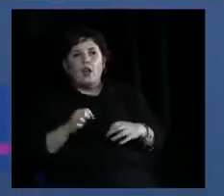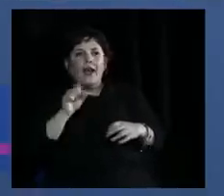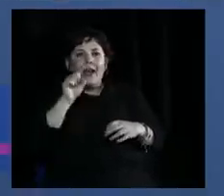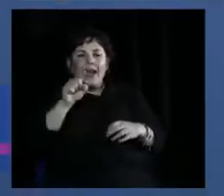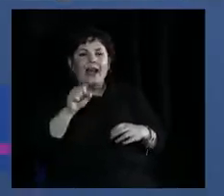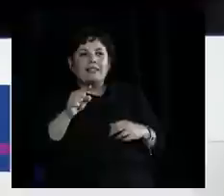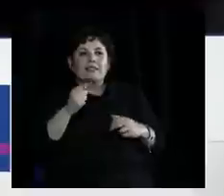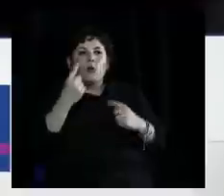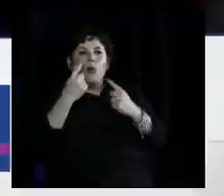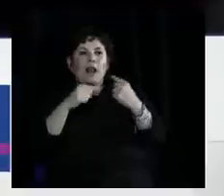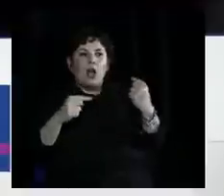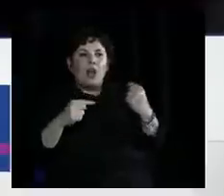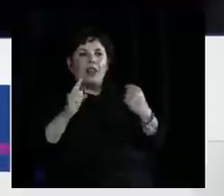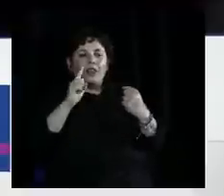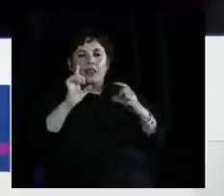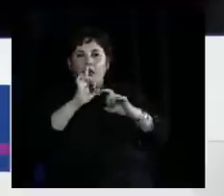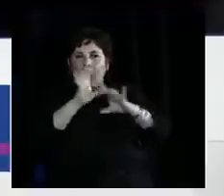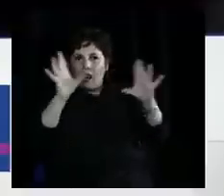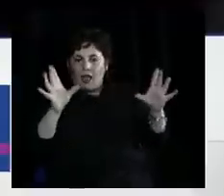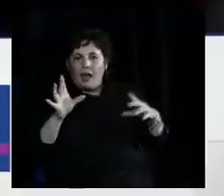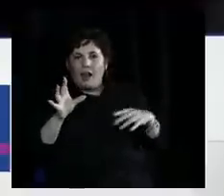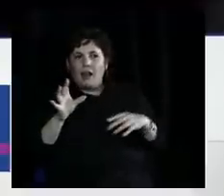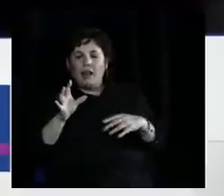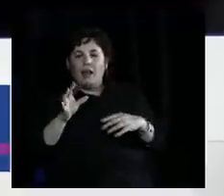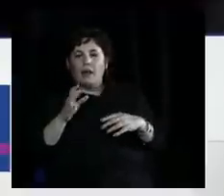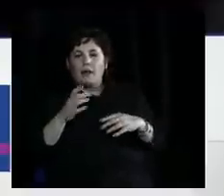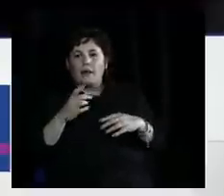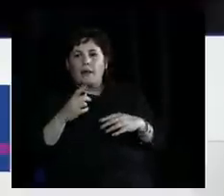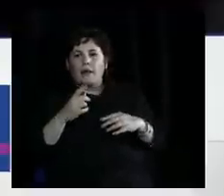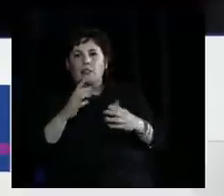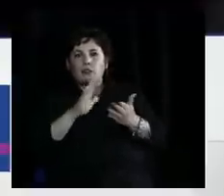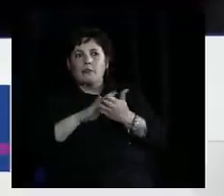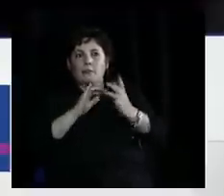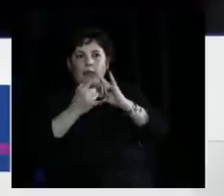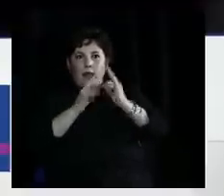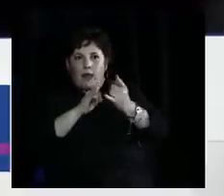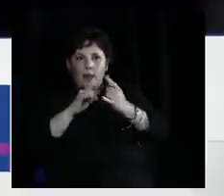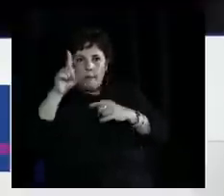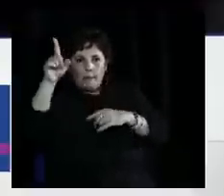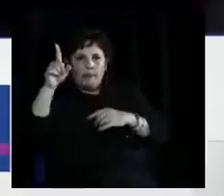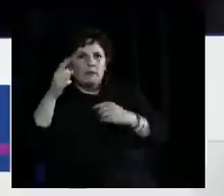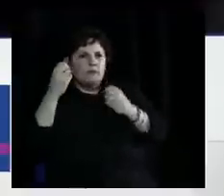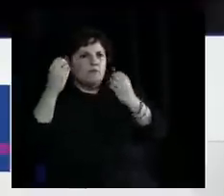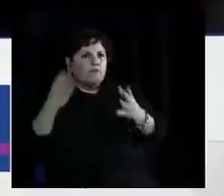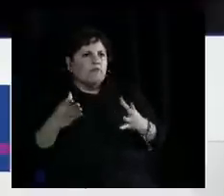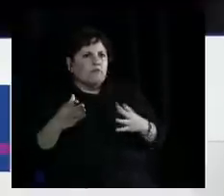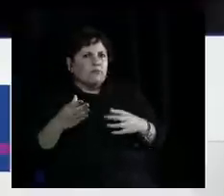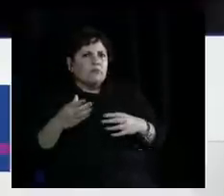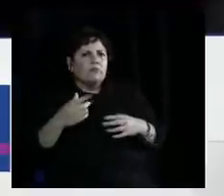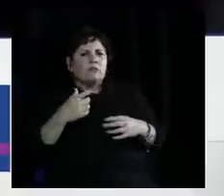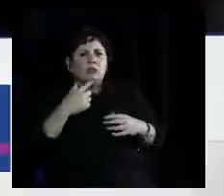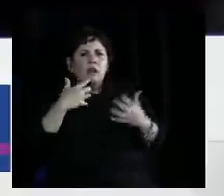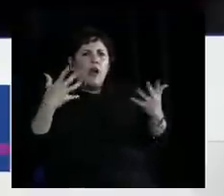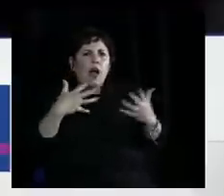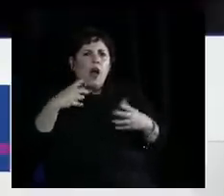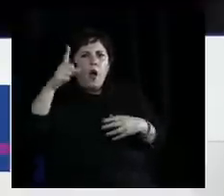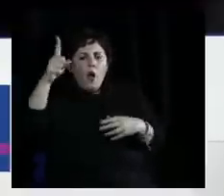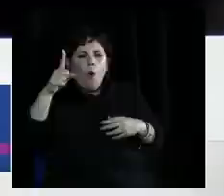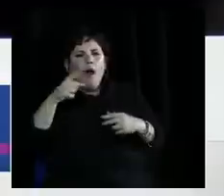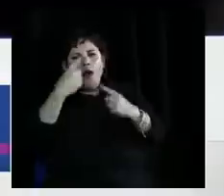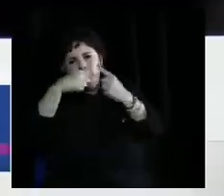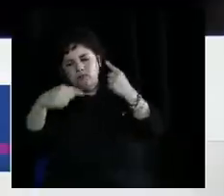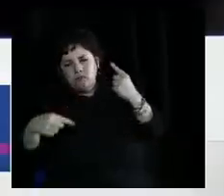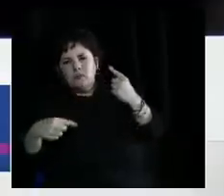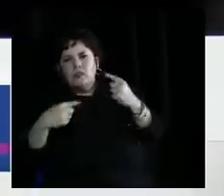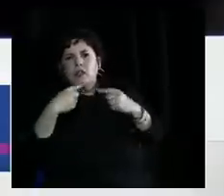los aspectos que habría que aclarar a nivel parlamentario, porque lo que está pasando acá, entre otras